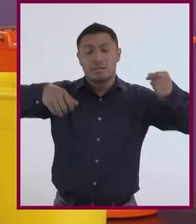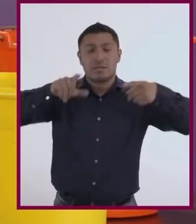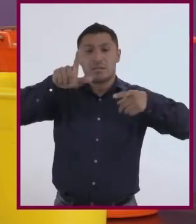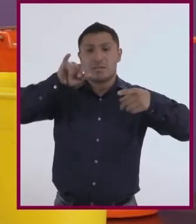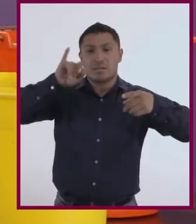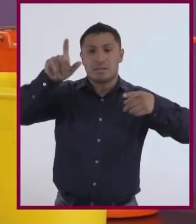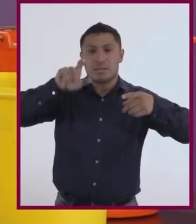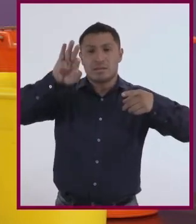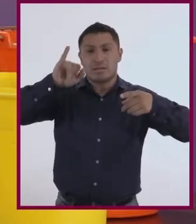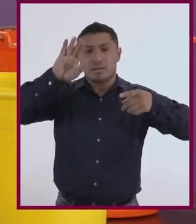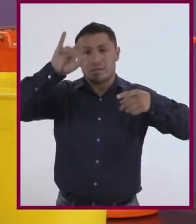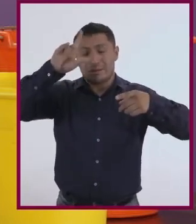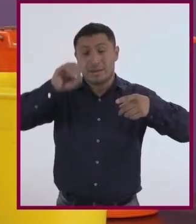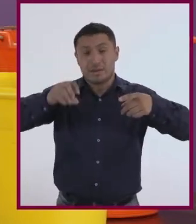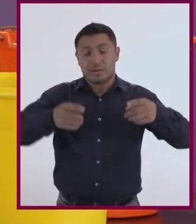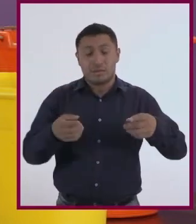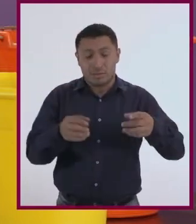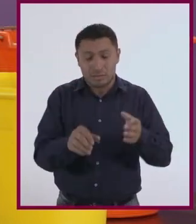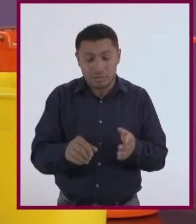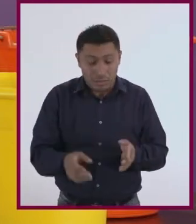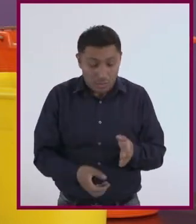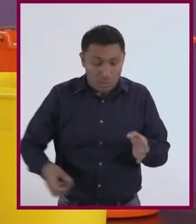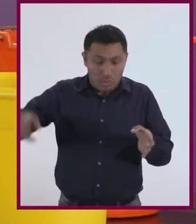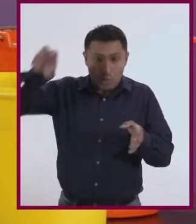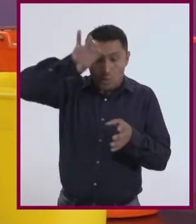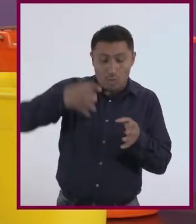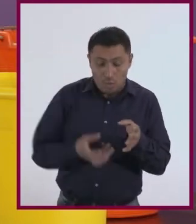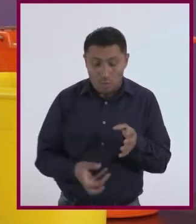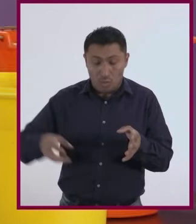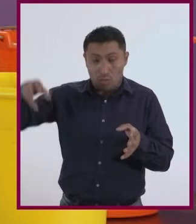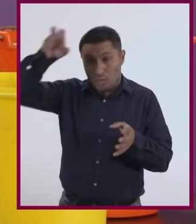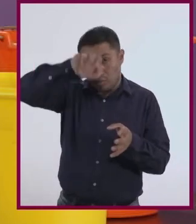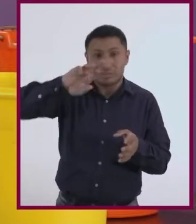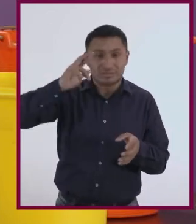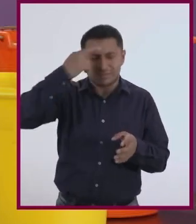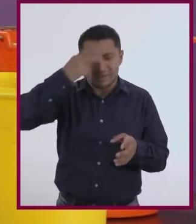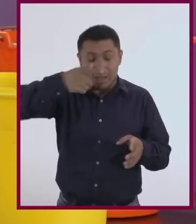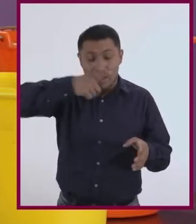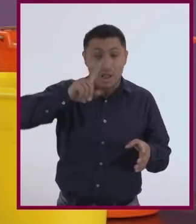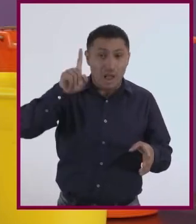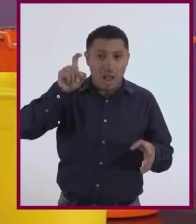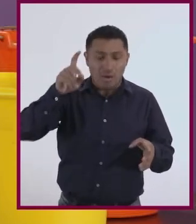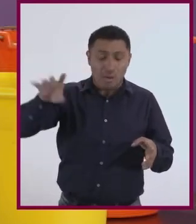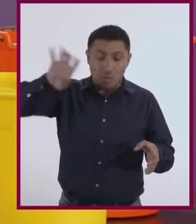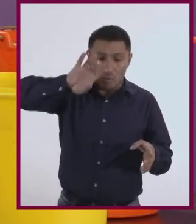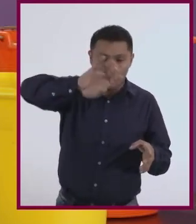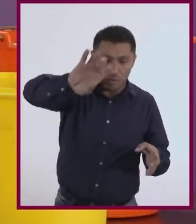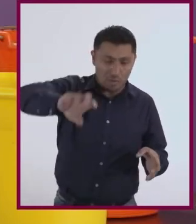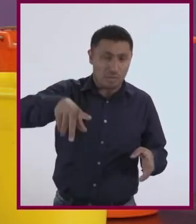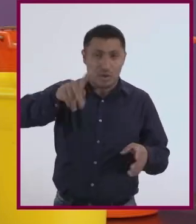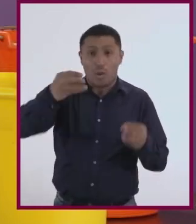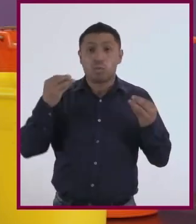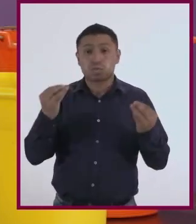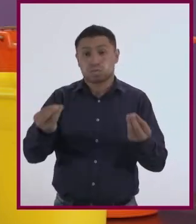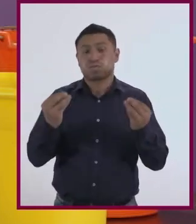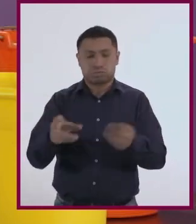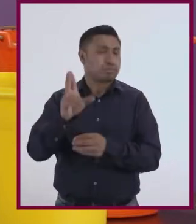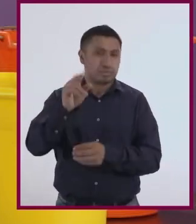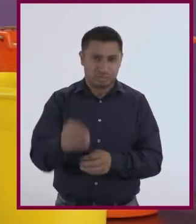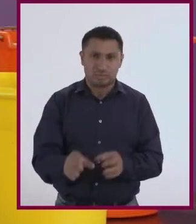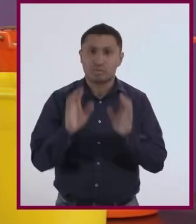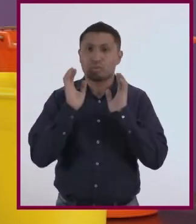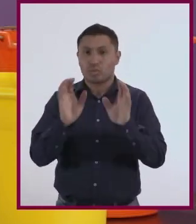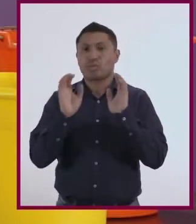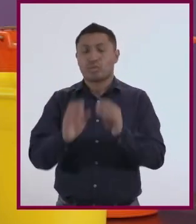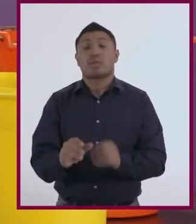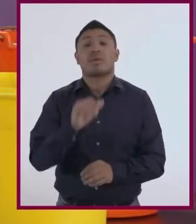lixiviado que vayamos recolectando con los meses. No olvidar humectar la composta, pero hay que tener cuidado de no inundarla. Igual cuidar